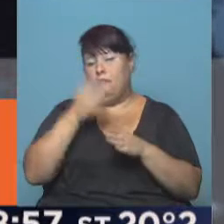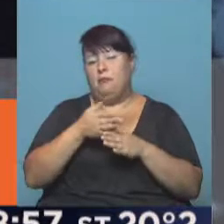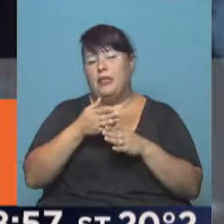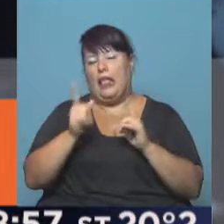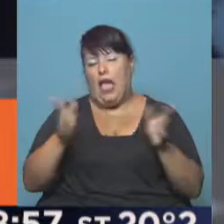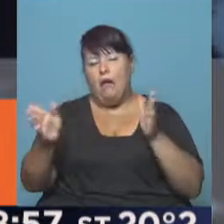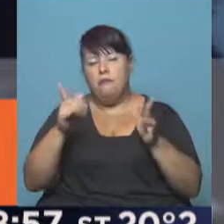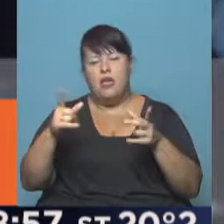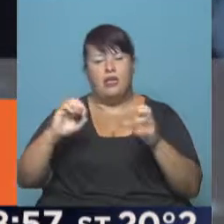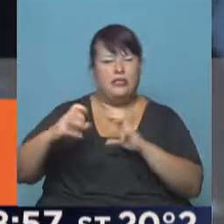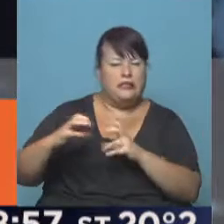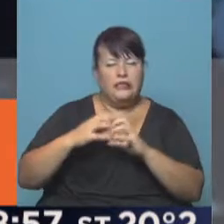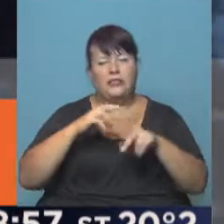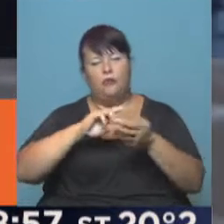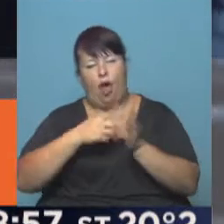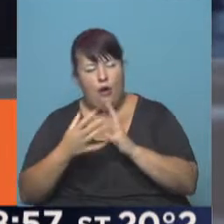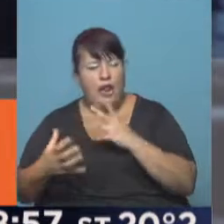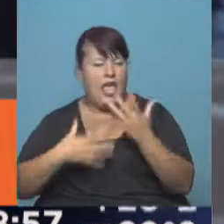que hubo muchísima tensión, que hubo